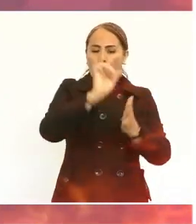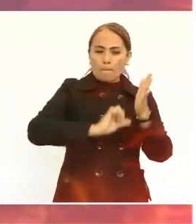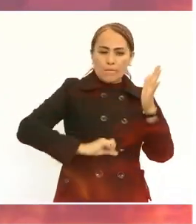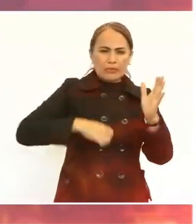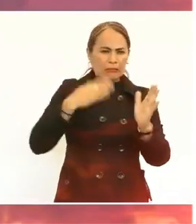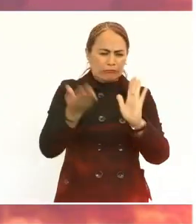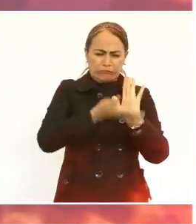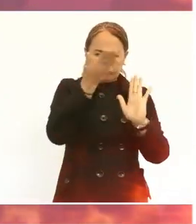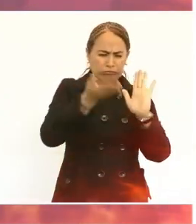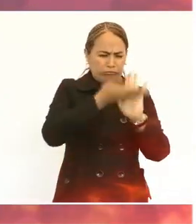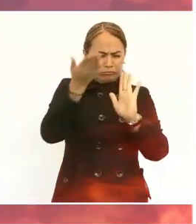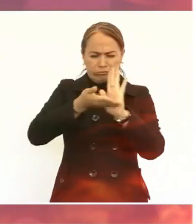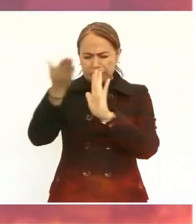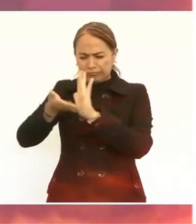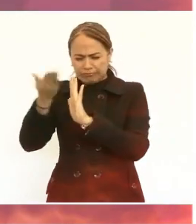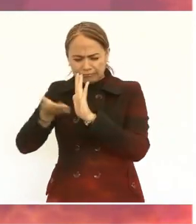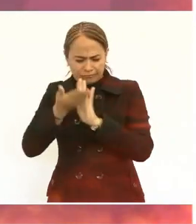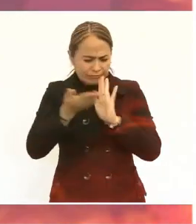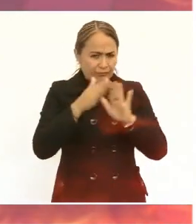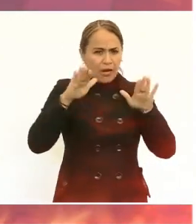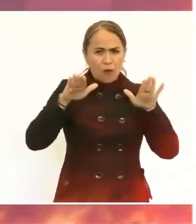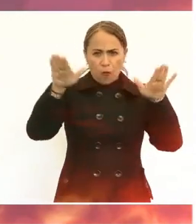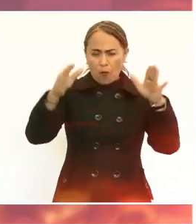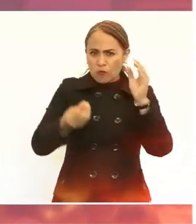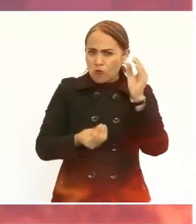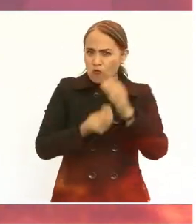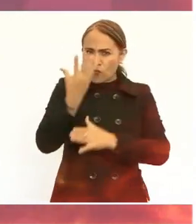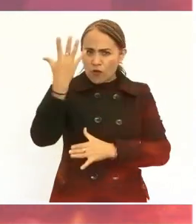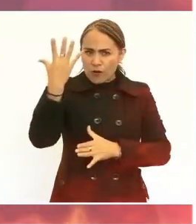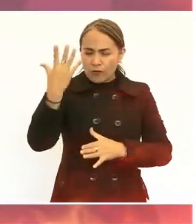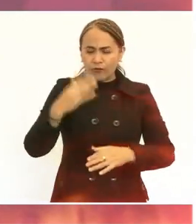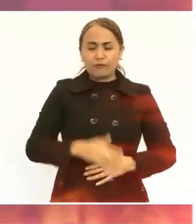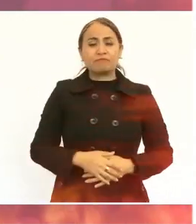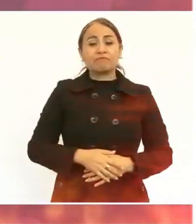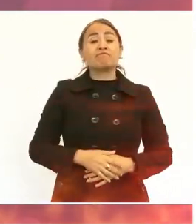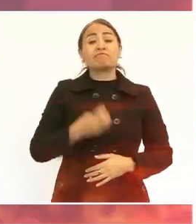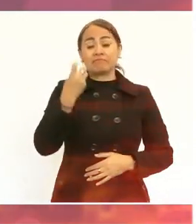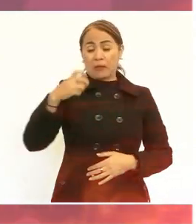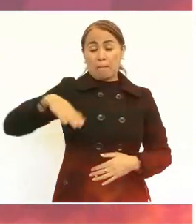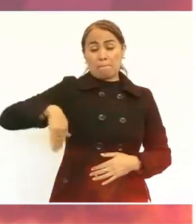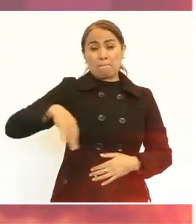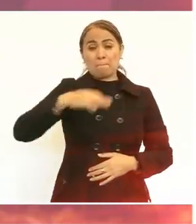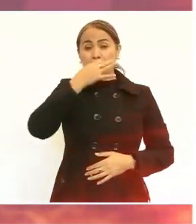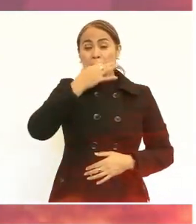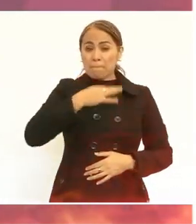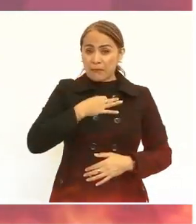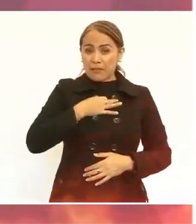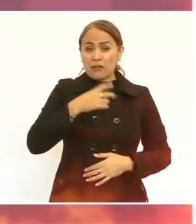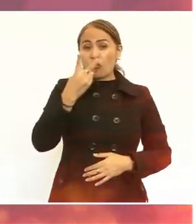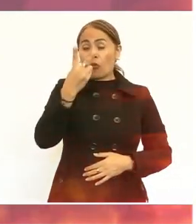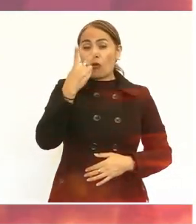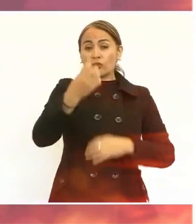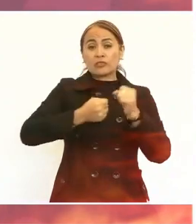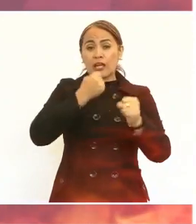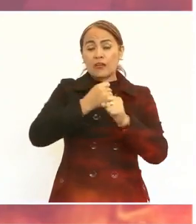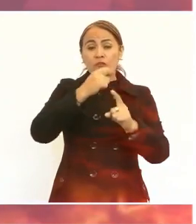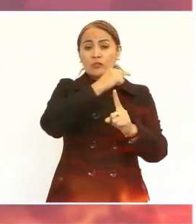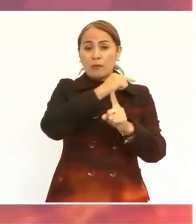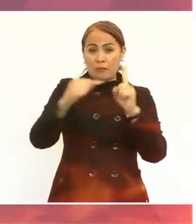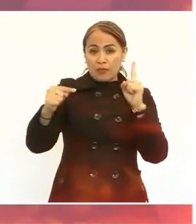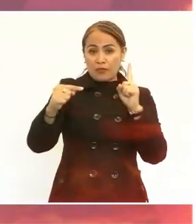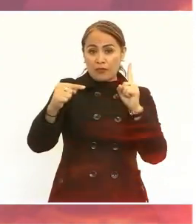militares están garantizando la seguridad. ¿En serio? Están cumpliendo con la misión